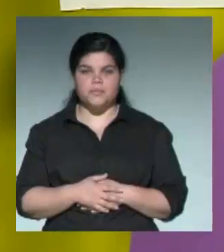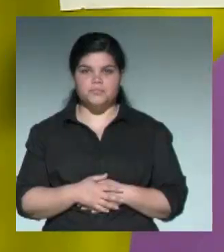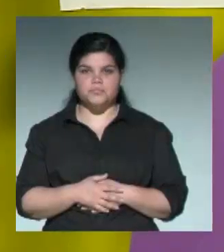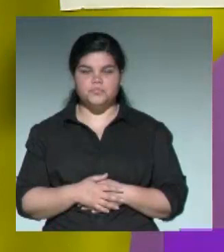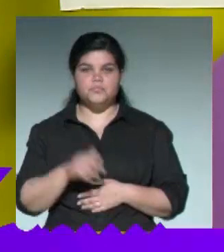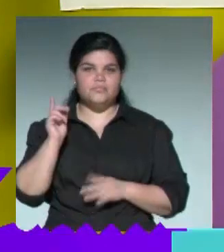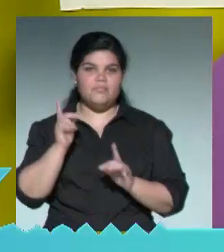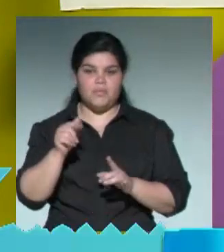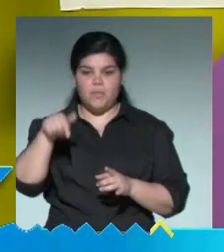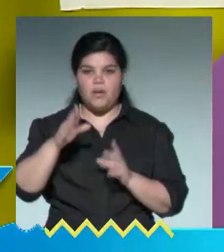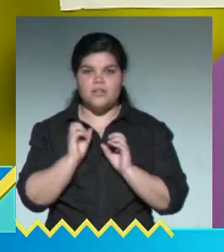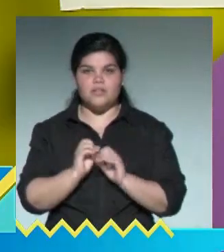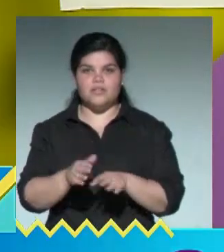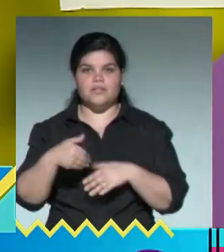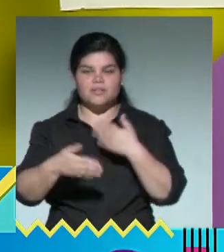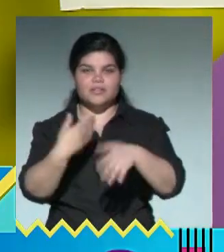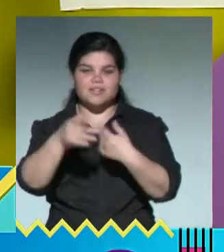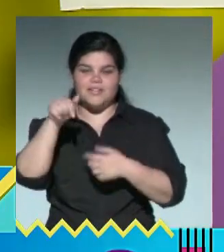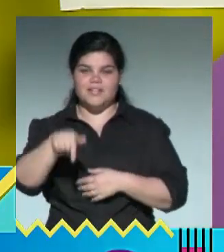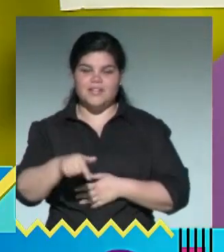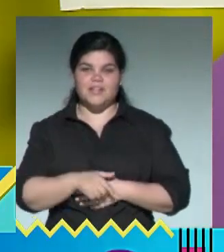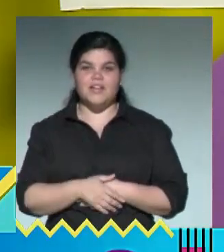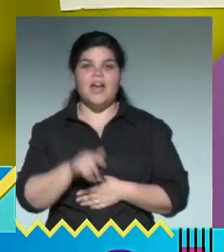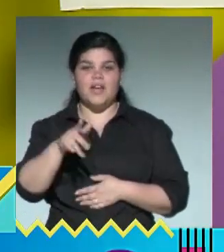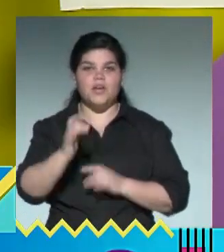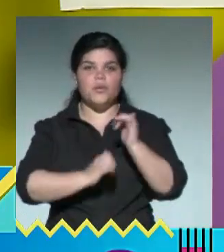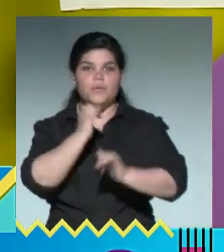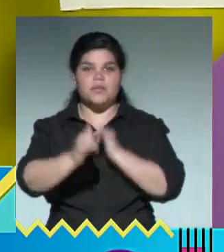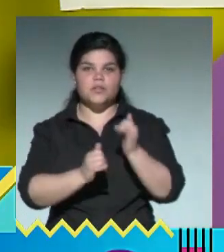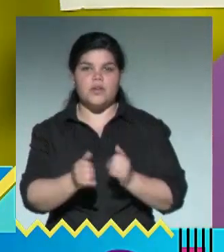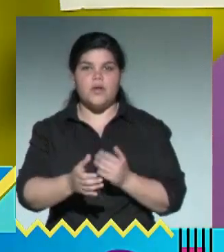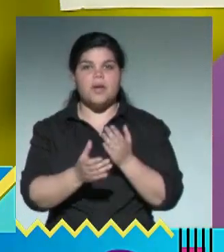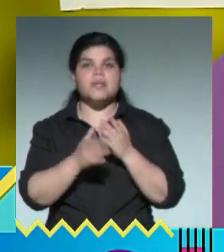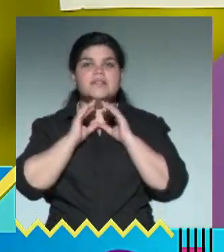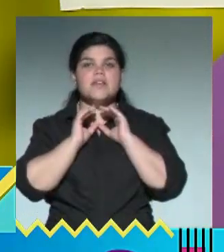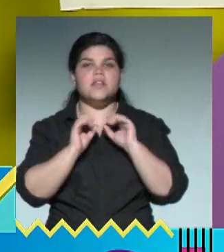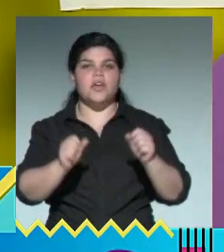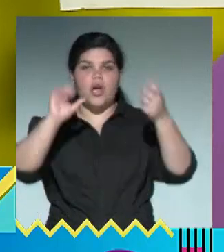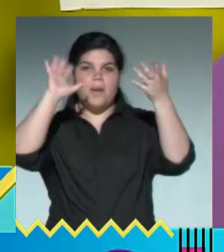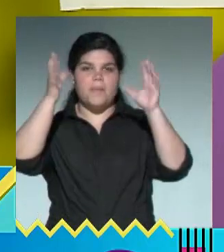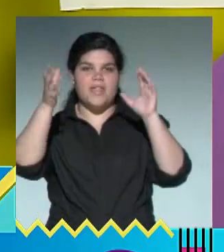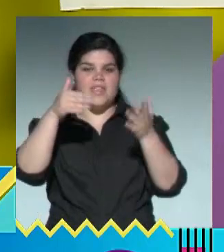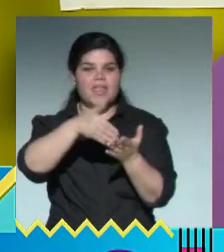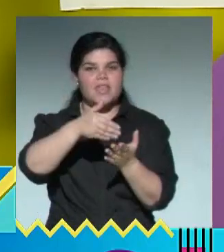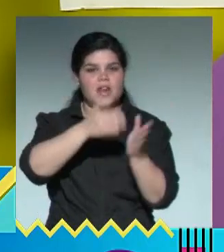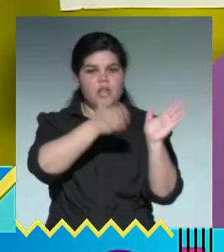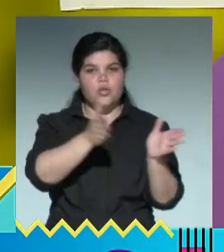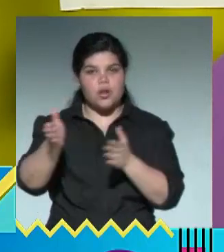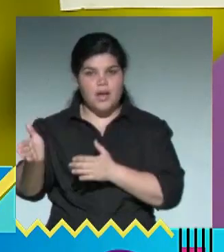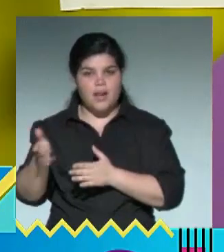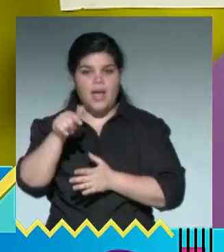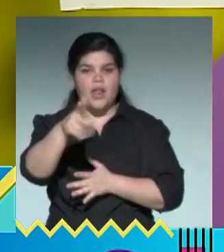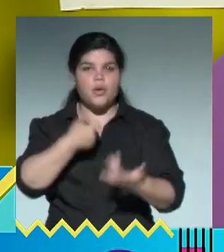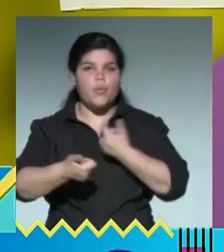Bien, así comenzamos. En el clip escuchábamos la palabra de Humberto Mingorance, secretario de Ambiente y Ordenamiento Territorial de la provincia,